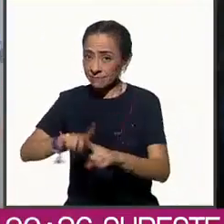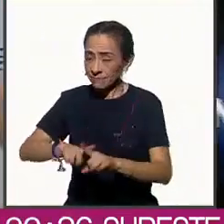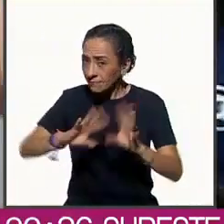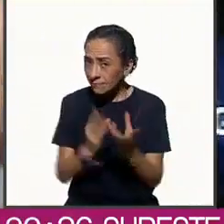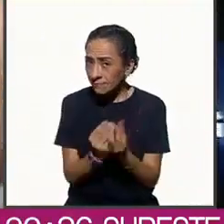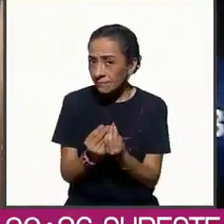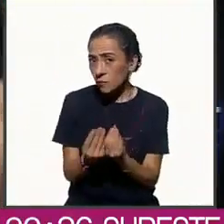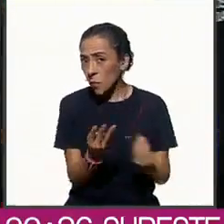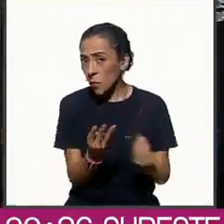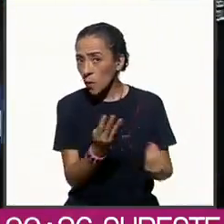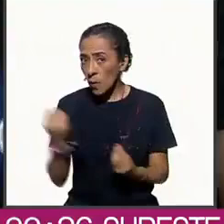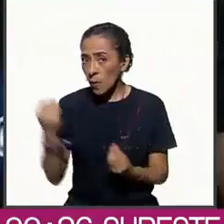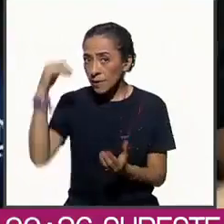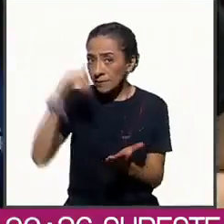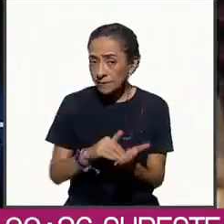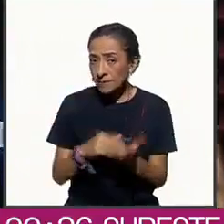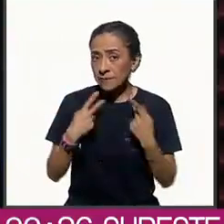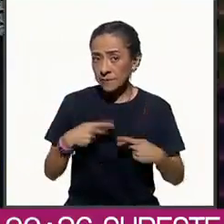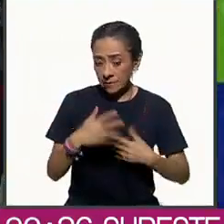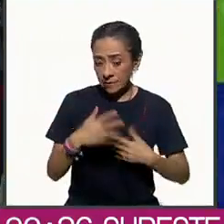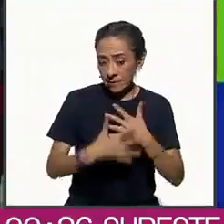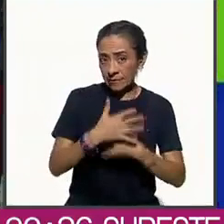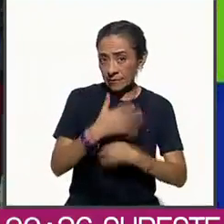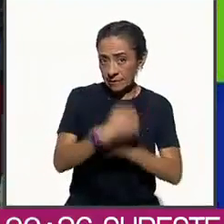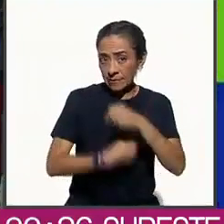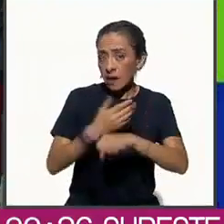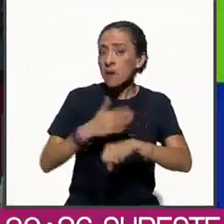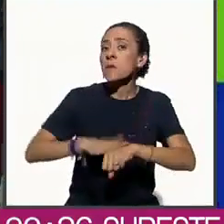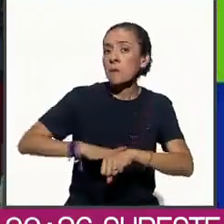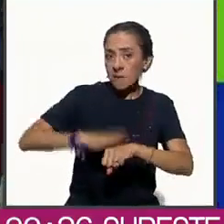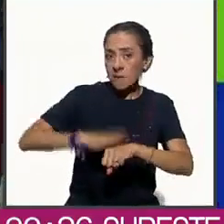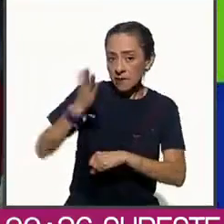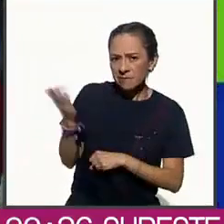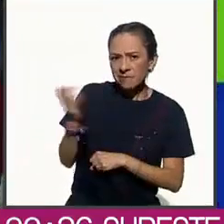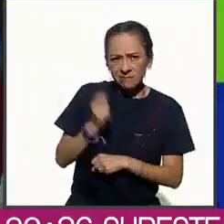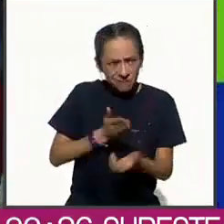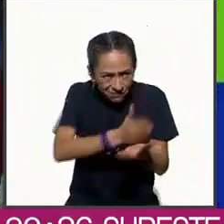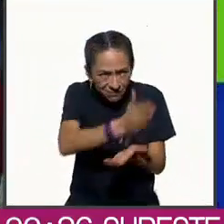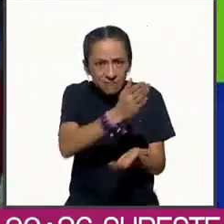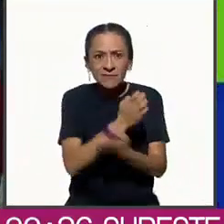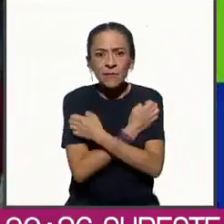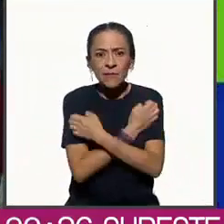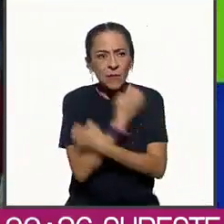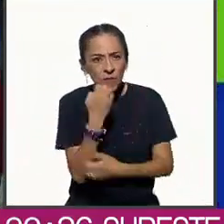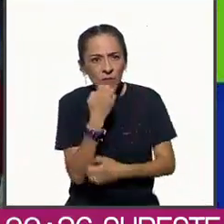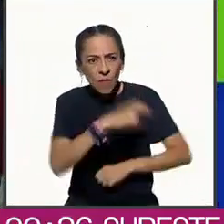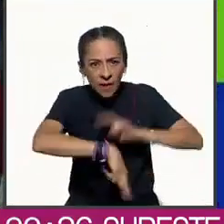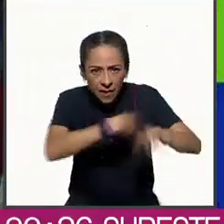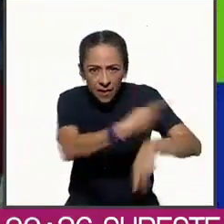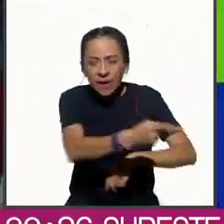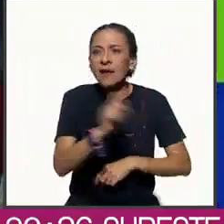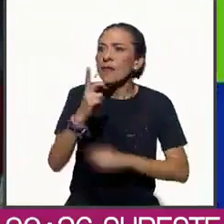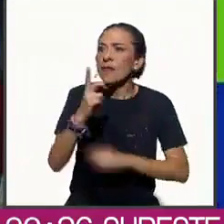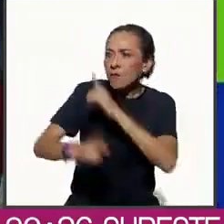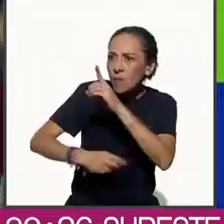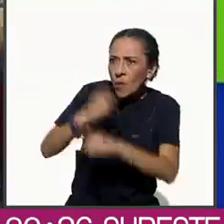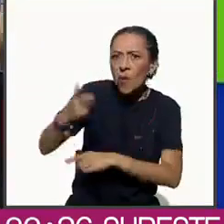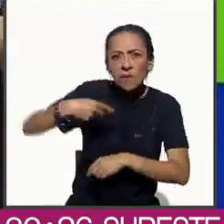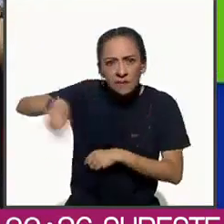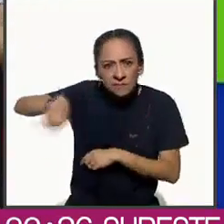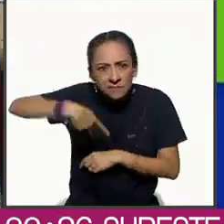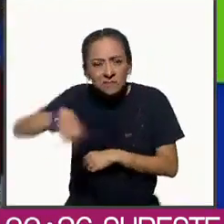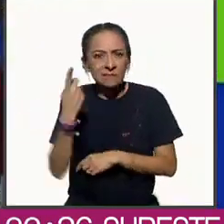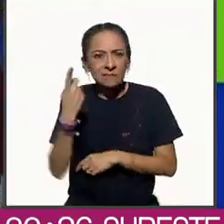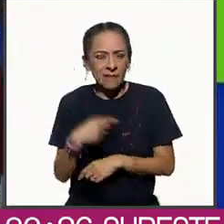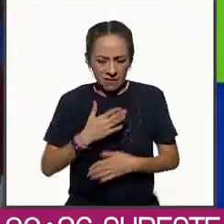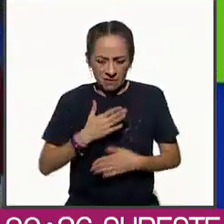personas mayores de 15 años. Con el acceso a la educación, acceso al deporte, acceso a la identidad de género, acceso también